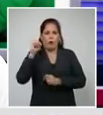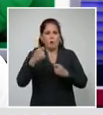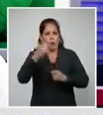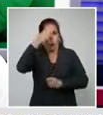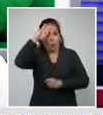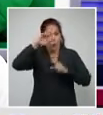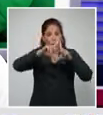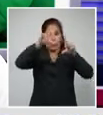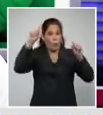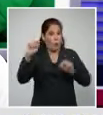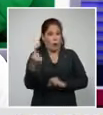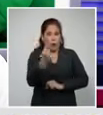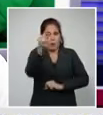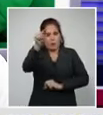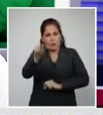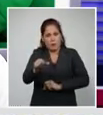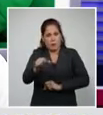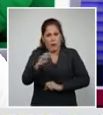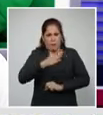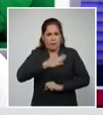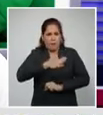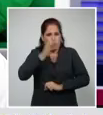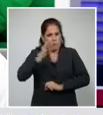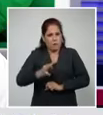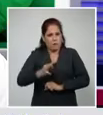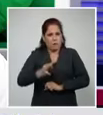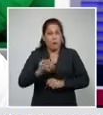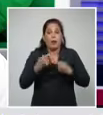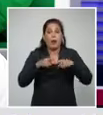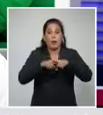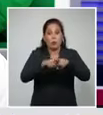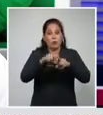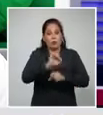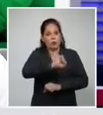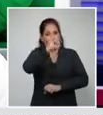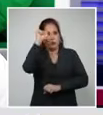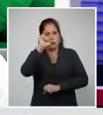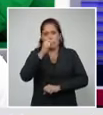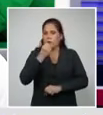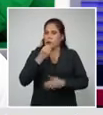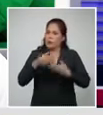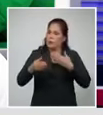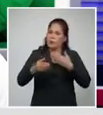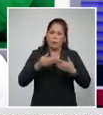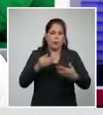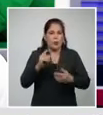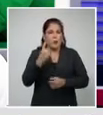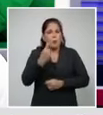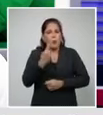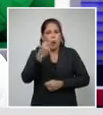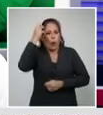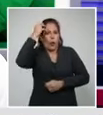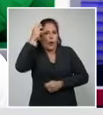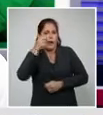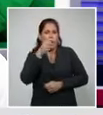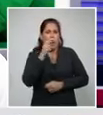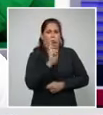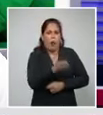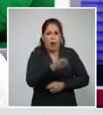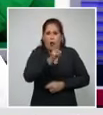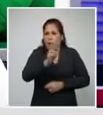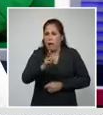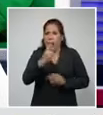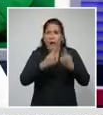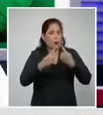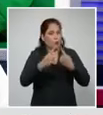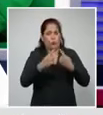definitiva, para realmente de conjunto, porque no es posible por un solo organismo, hacerlo de